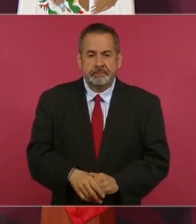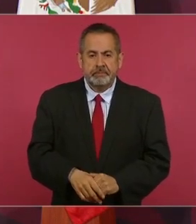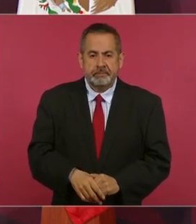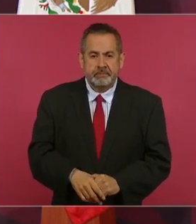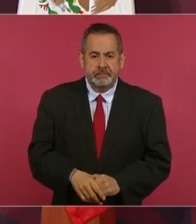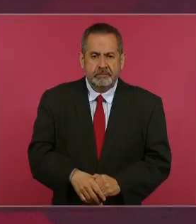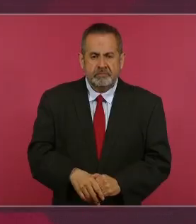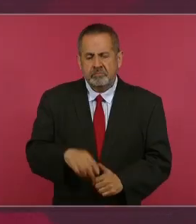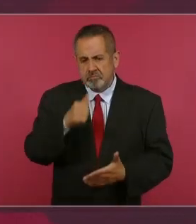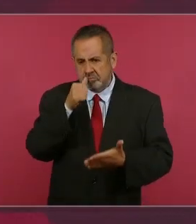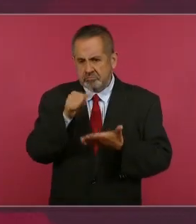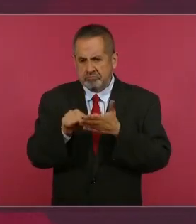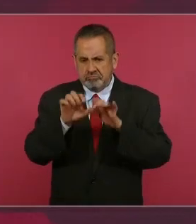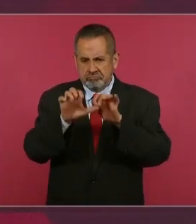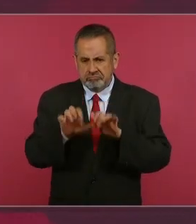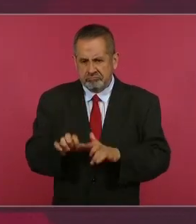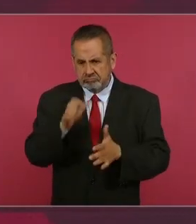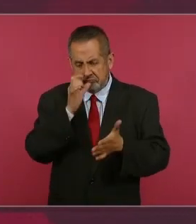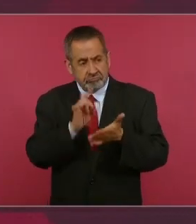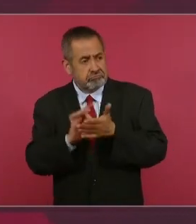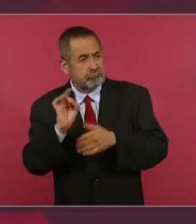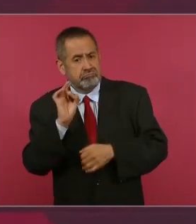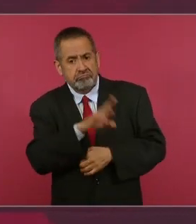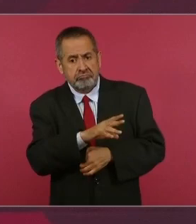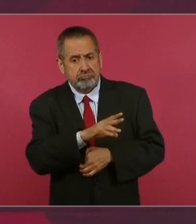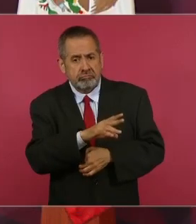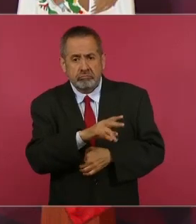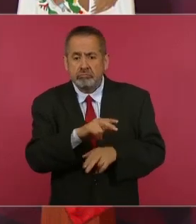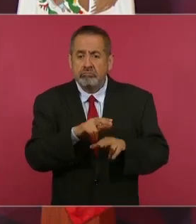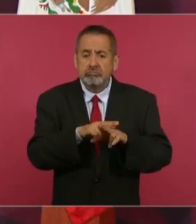Les mandé una carta y ni siquiera